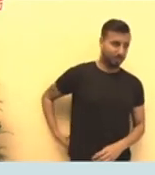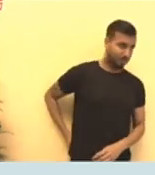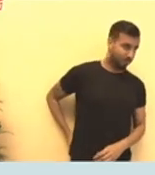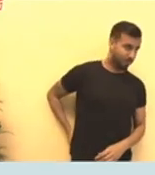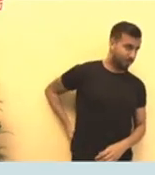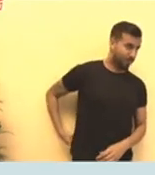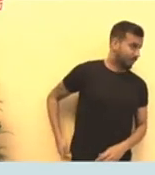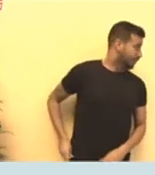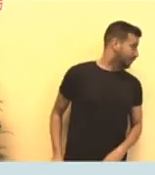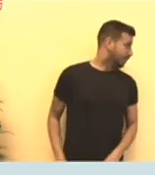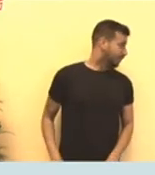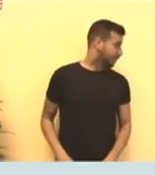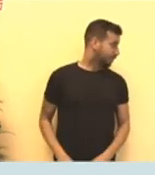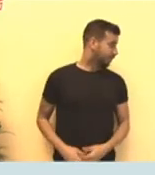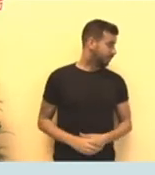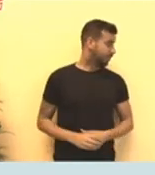Sí, a ver.